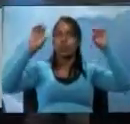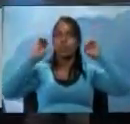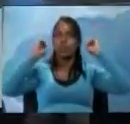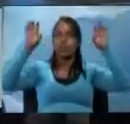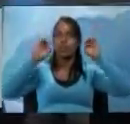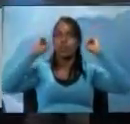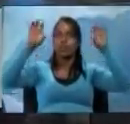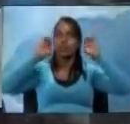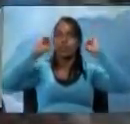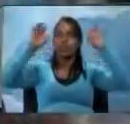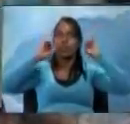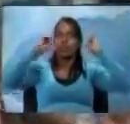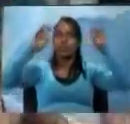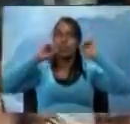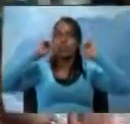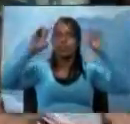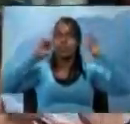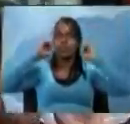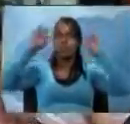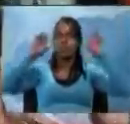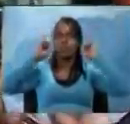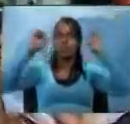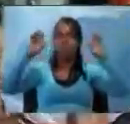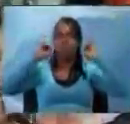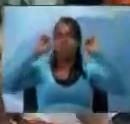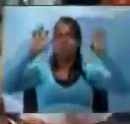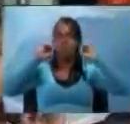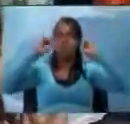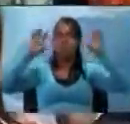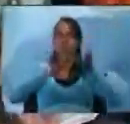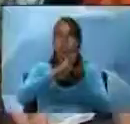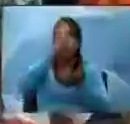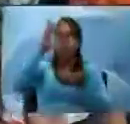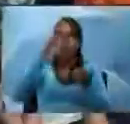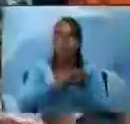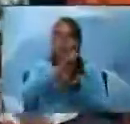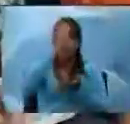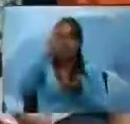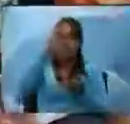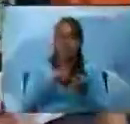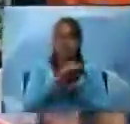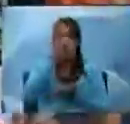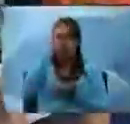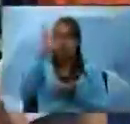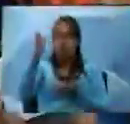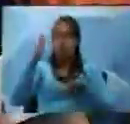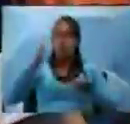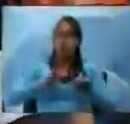gloria a Dios, gloria a Dios, gloria a Dios, gloria a Dios, gloria a Dios.